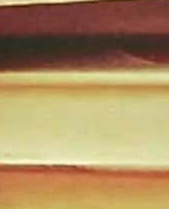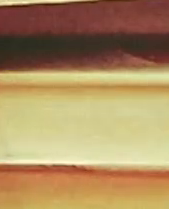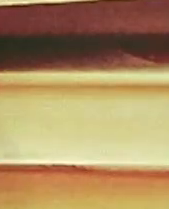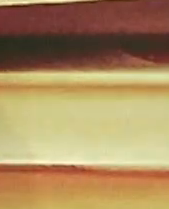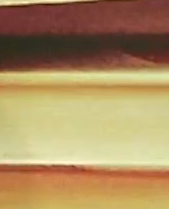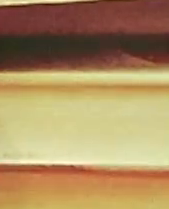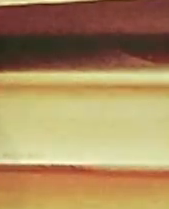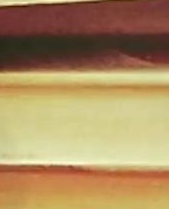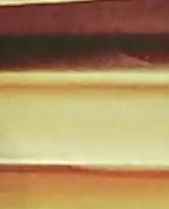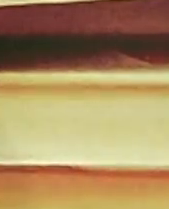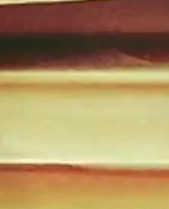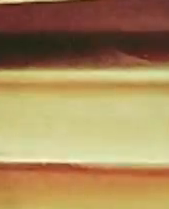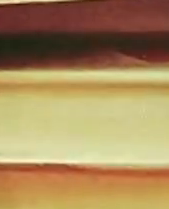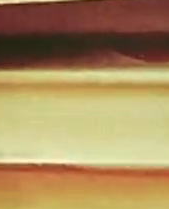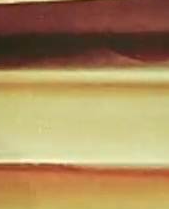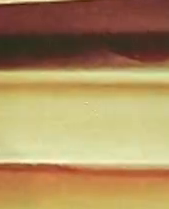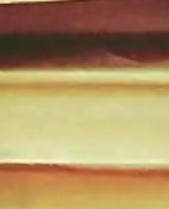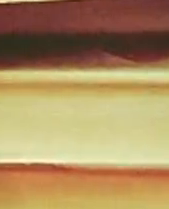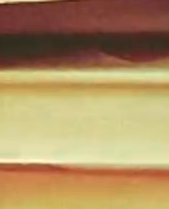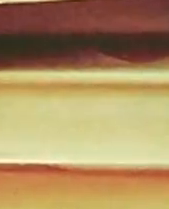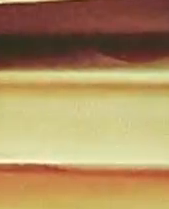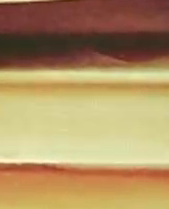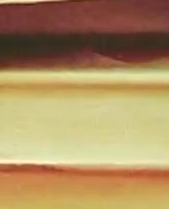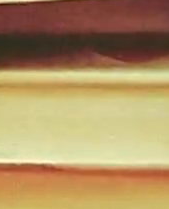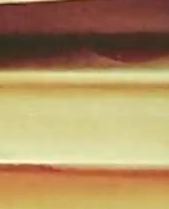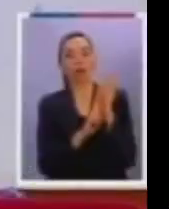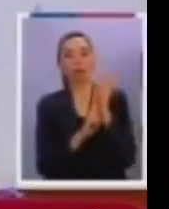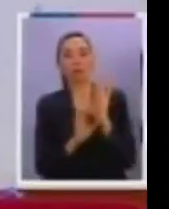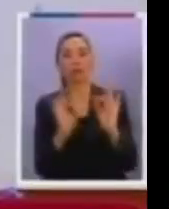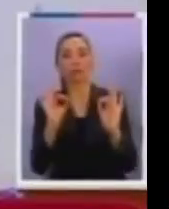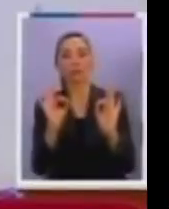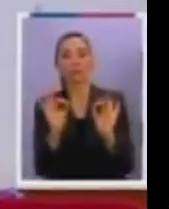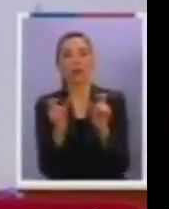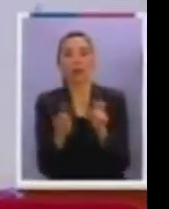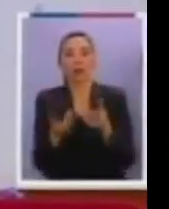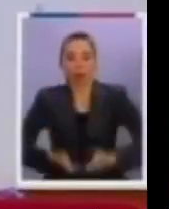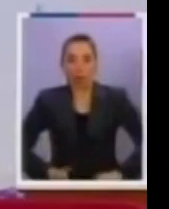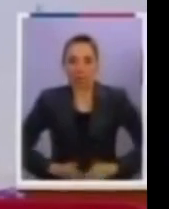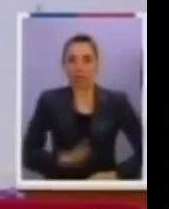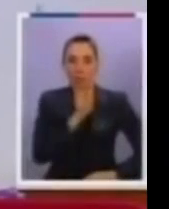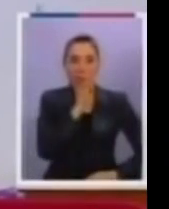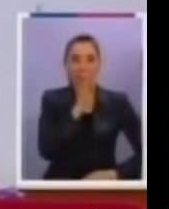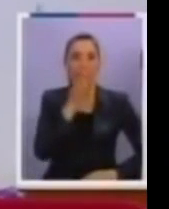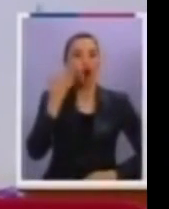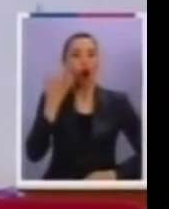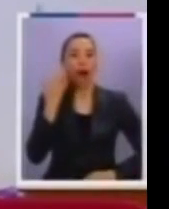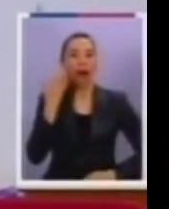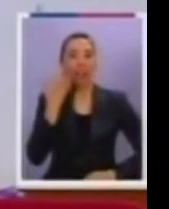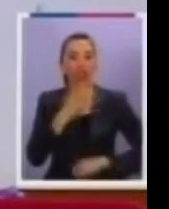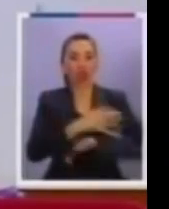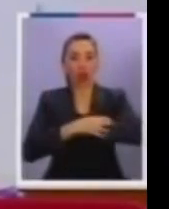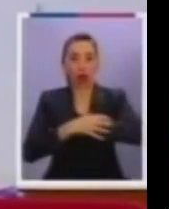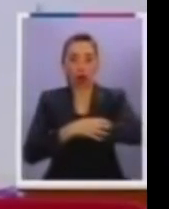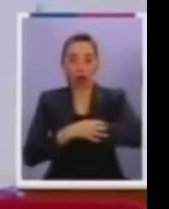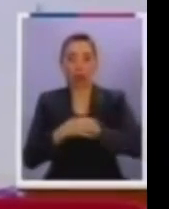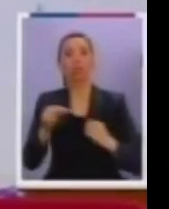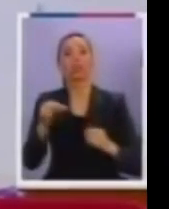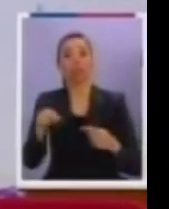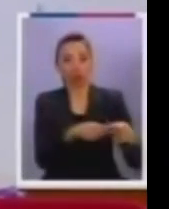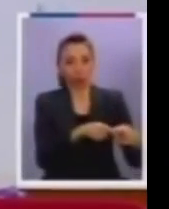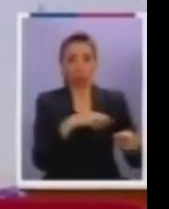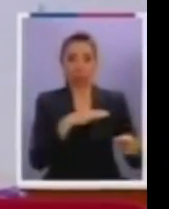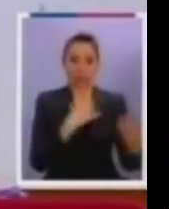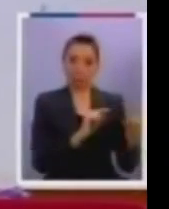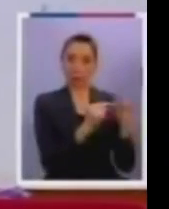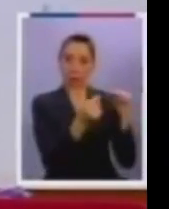cualquier minuto. No es necesario las 2 horas restantes. No. Reproductivo de perros y gatos, el que ha sido debatido en la